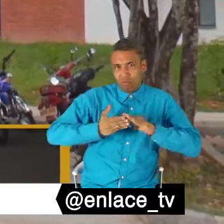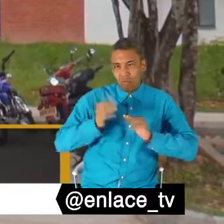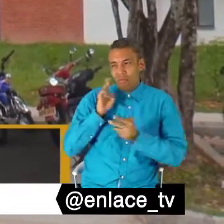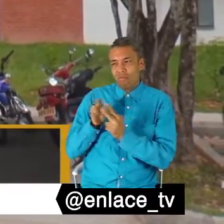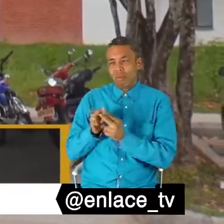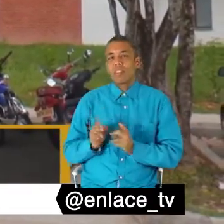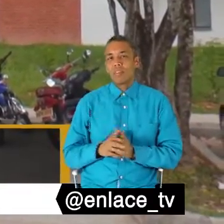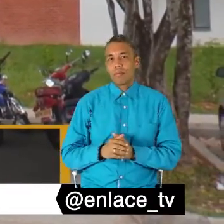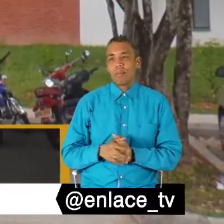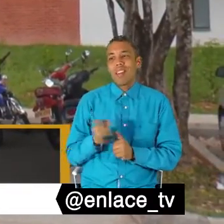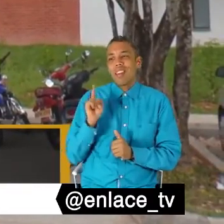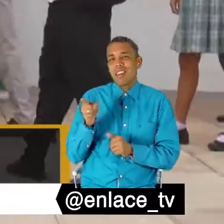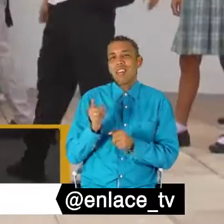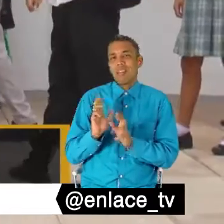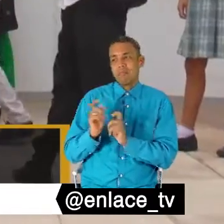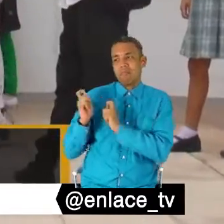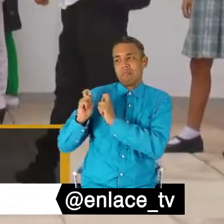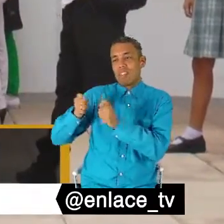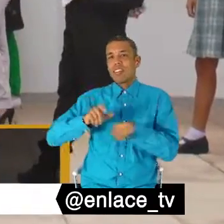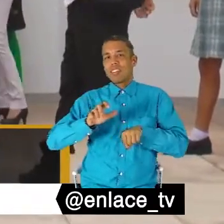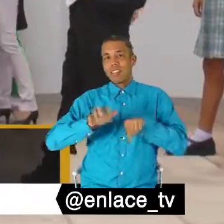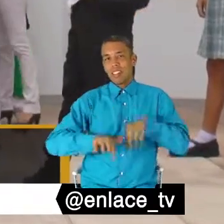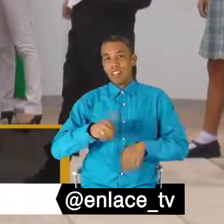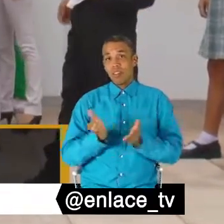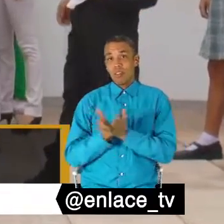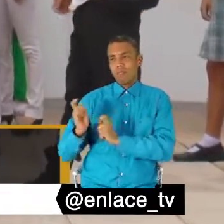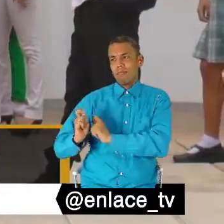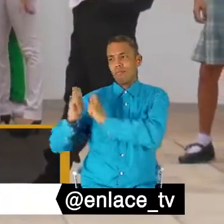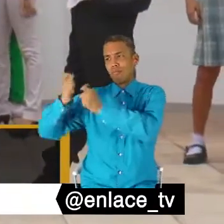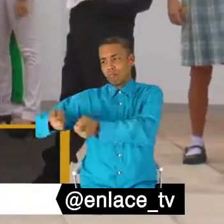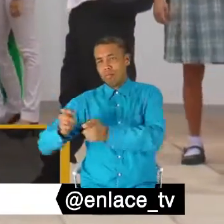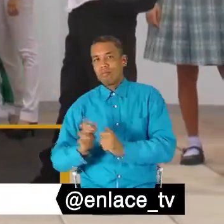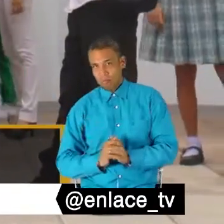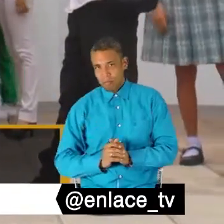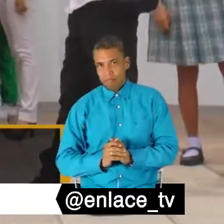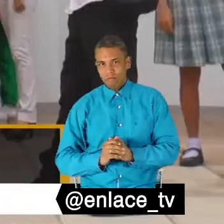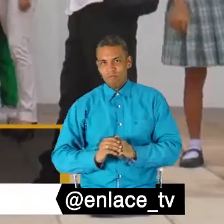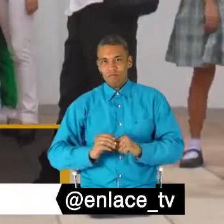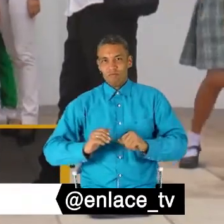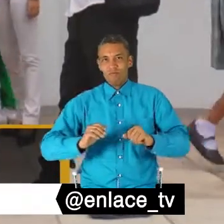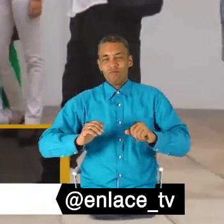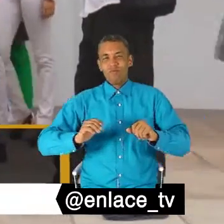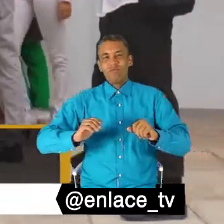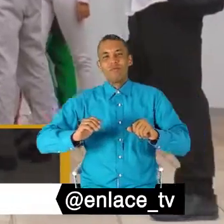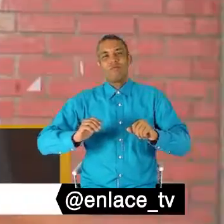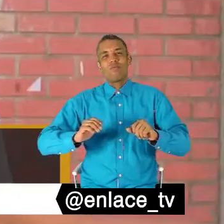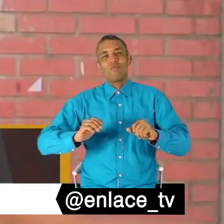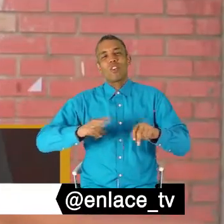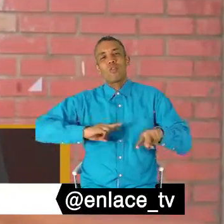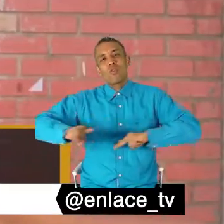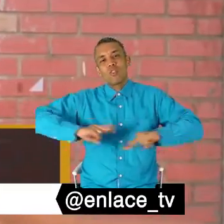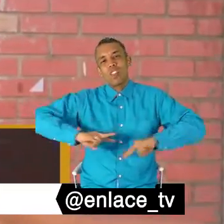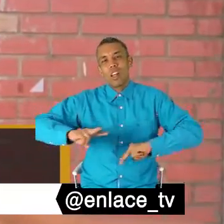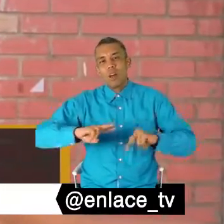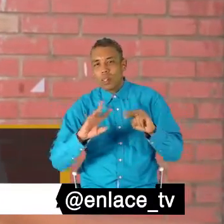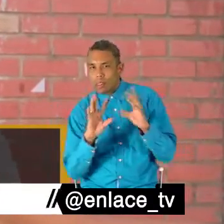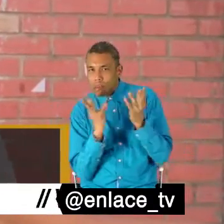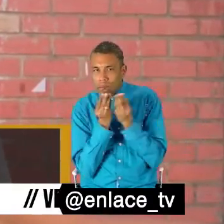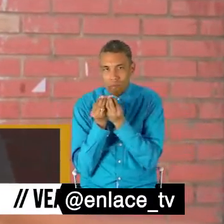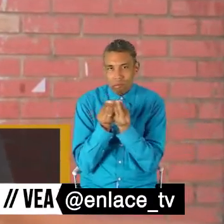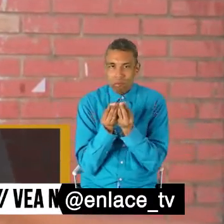a reemplazar, o sea, cuando ella asumiera el cargo, cuando saliera la resolución que debe salir para el 1 de junio, Dios mediante, debe estar ese mismo